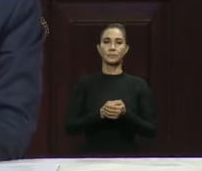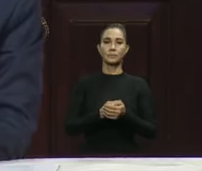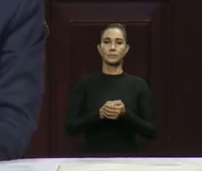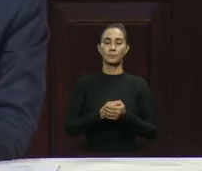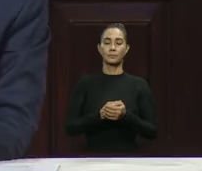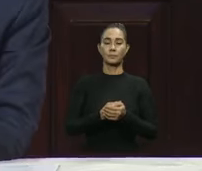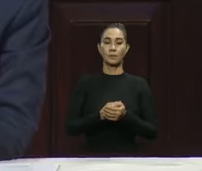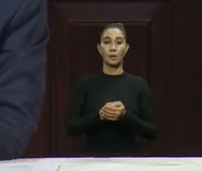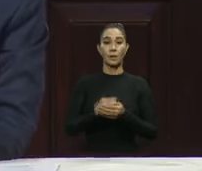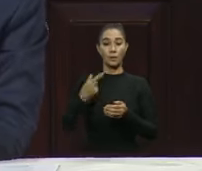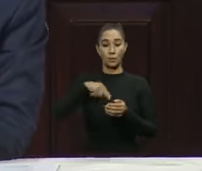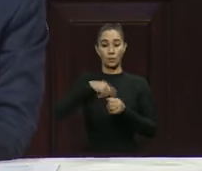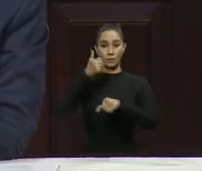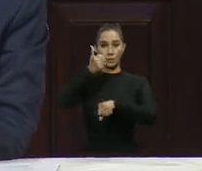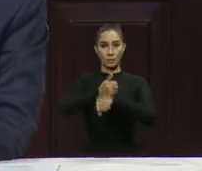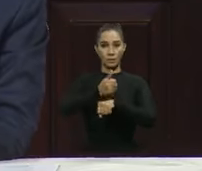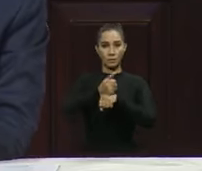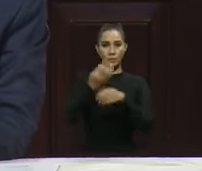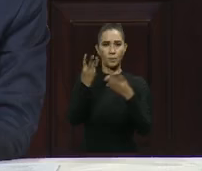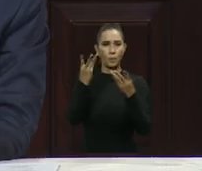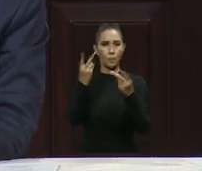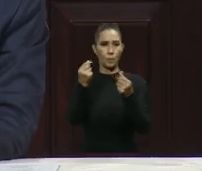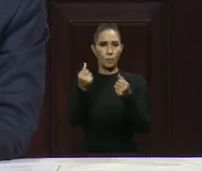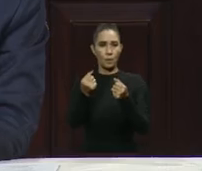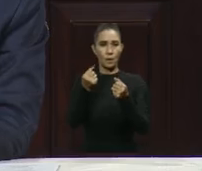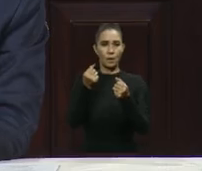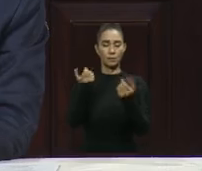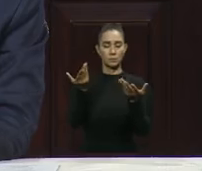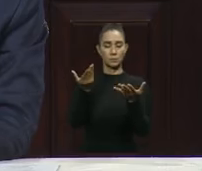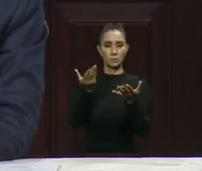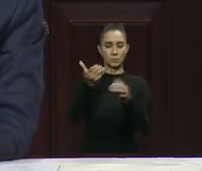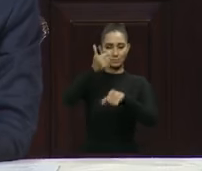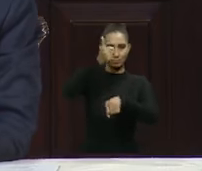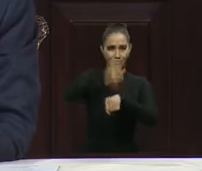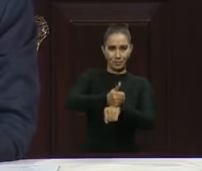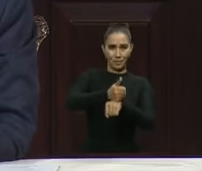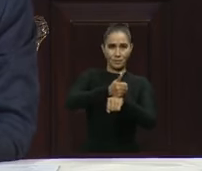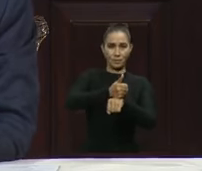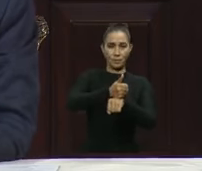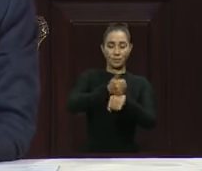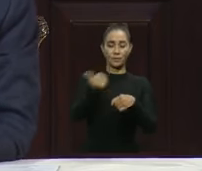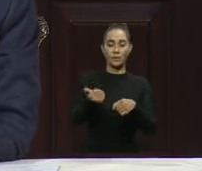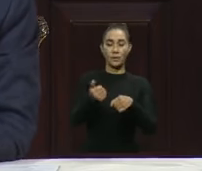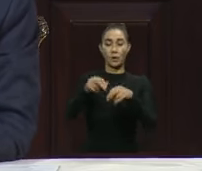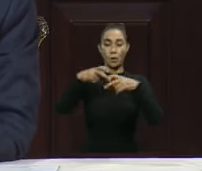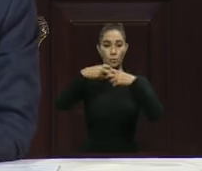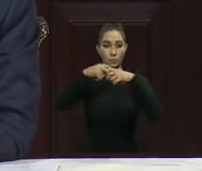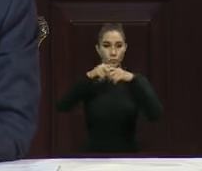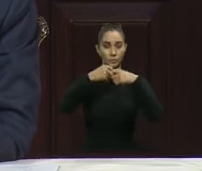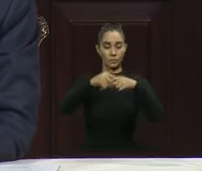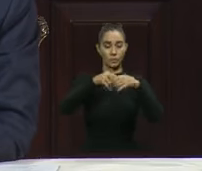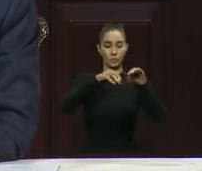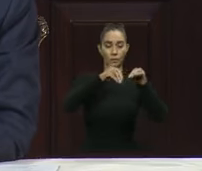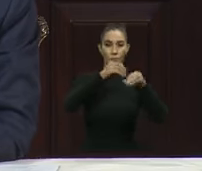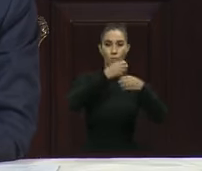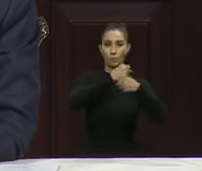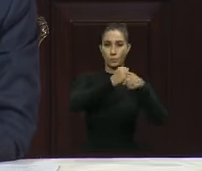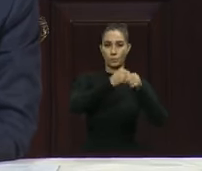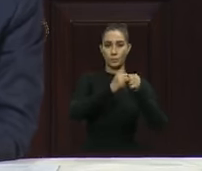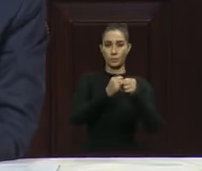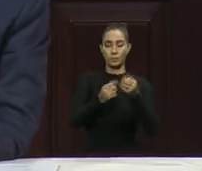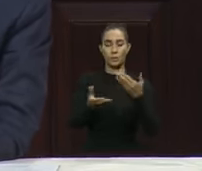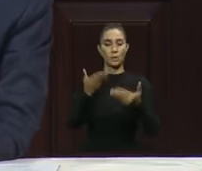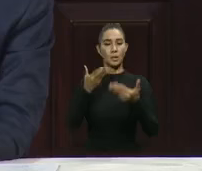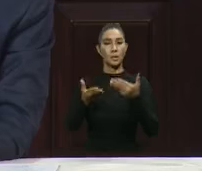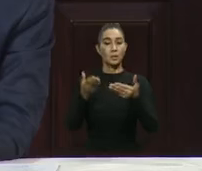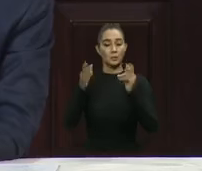Si establecemos precios de referencia, que lo vamos a hacer conjuntamente con los industriales y con los productores, pues la población con